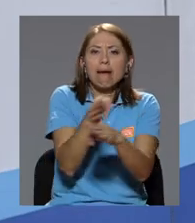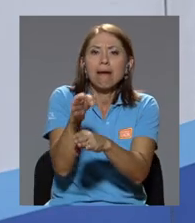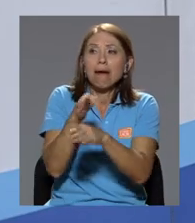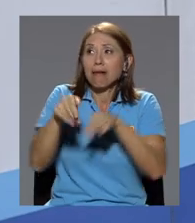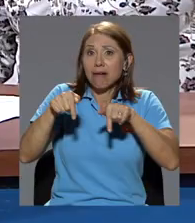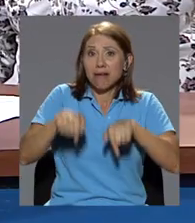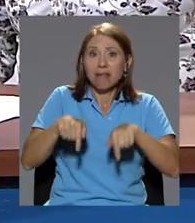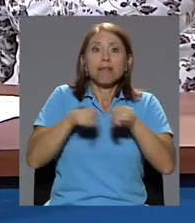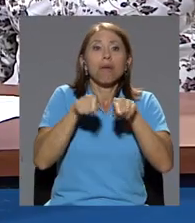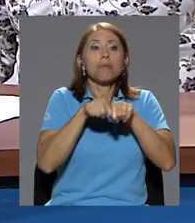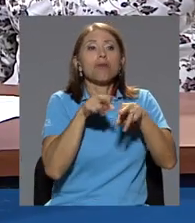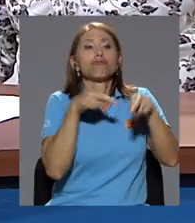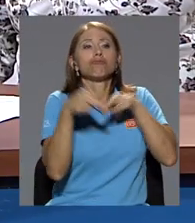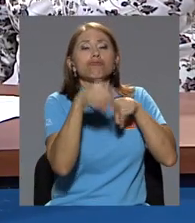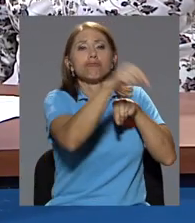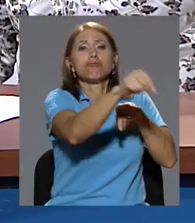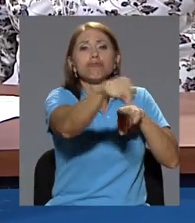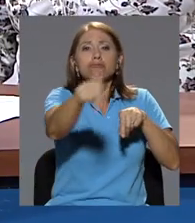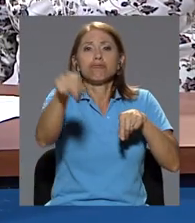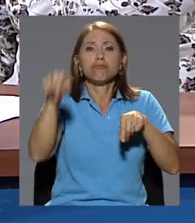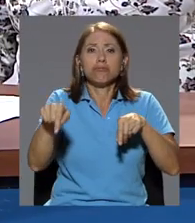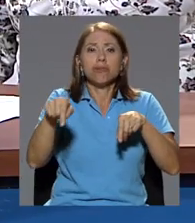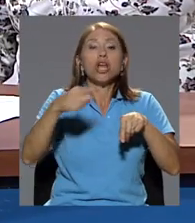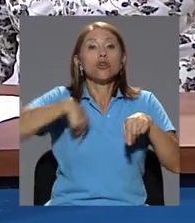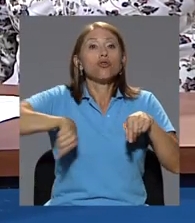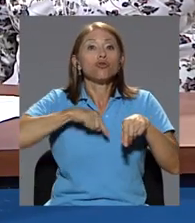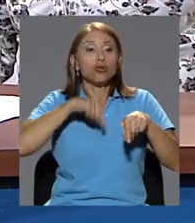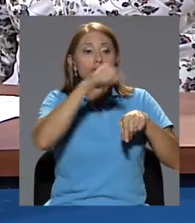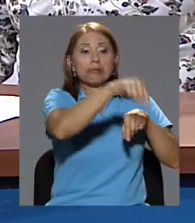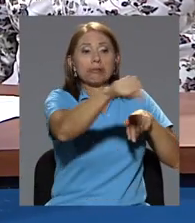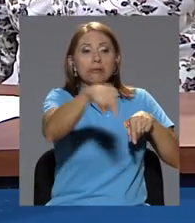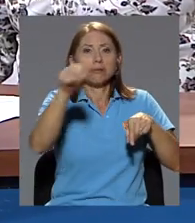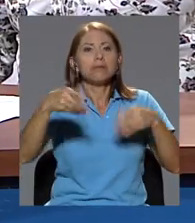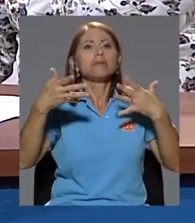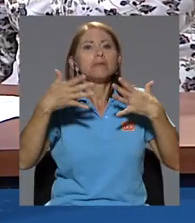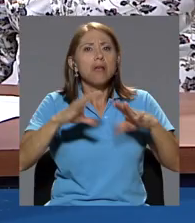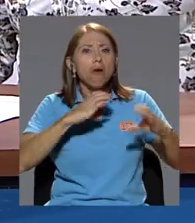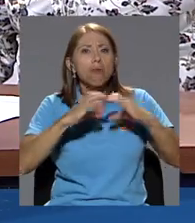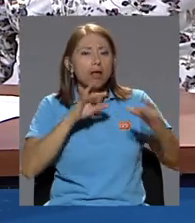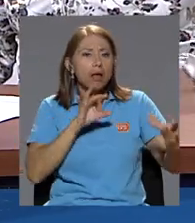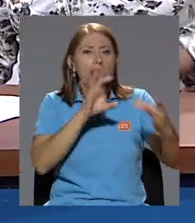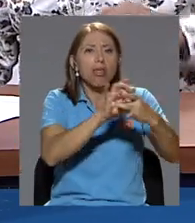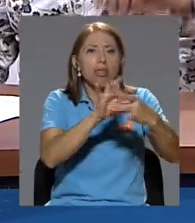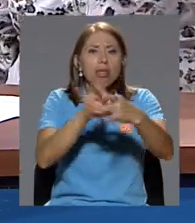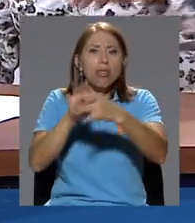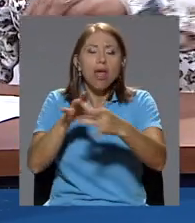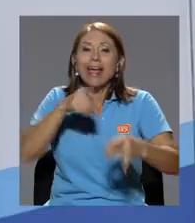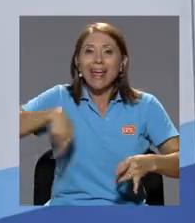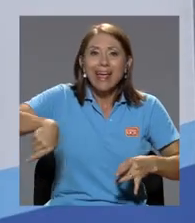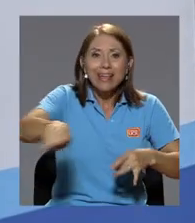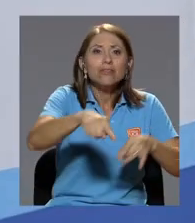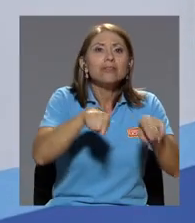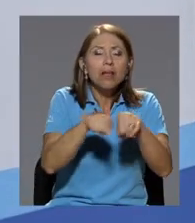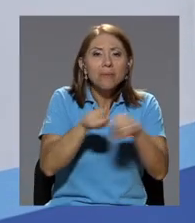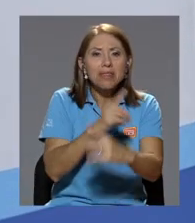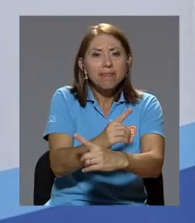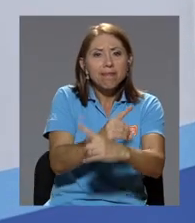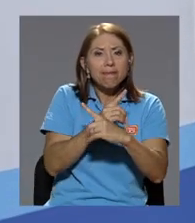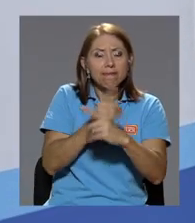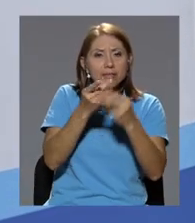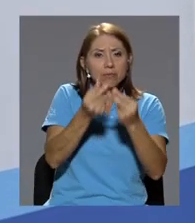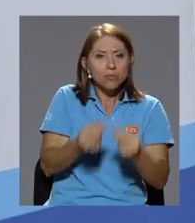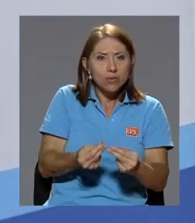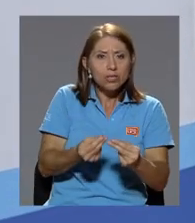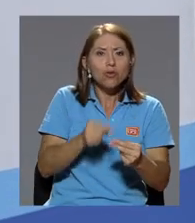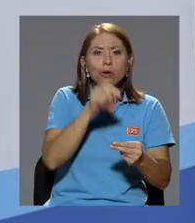además de esto nos hemos comunicado con las diferentes sedes y recintos las cuales han hecho acciones de defensa del presupuesto de la educación tanto en sus sectores